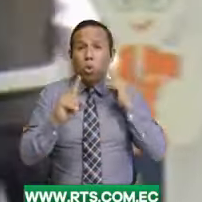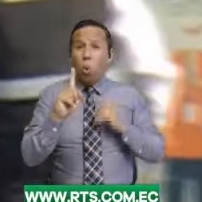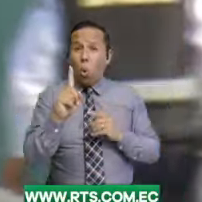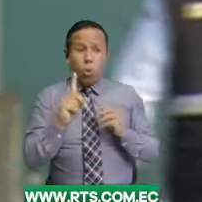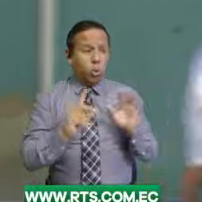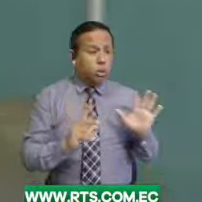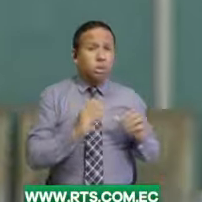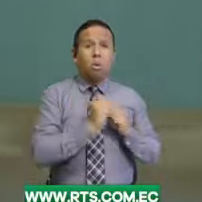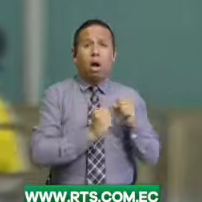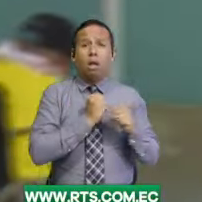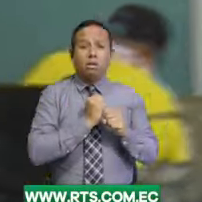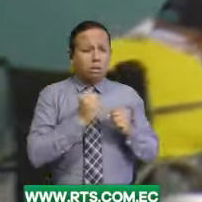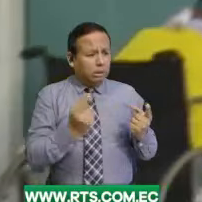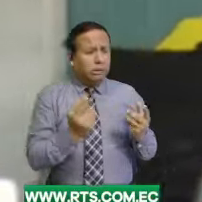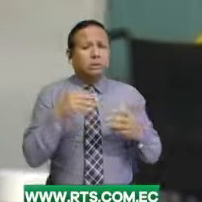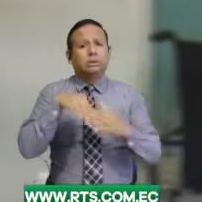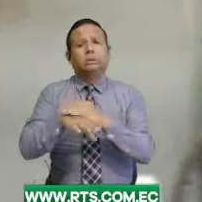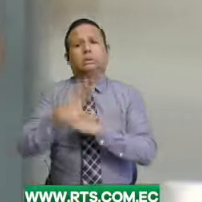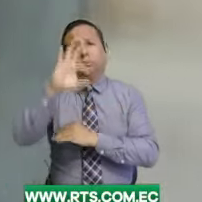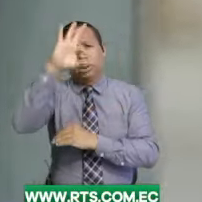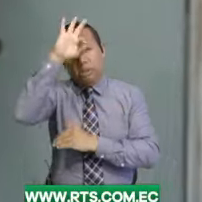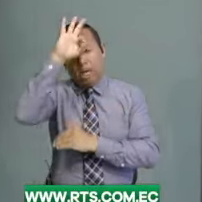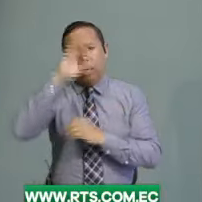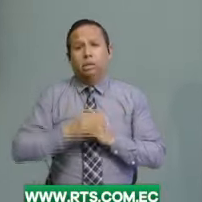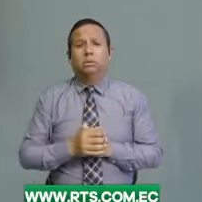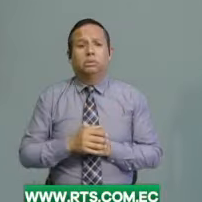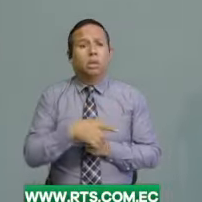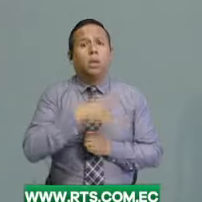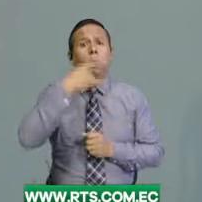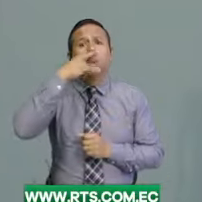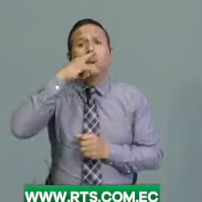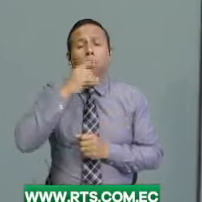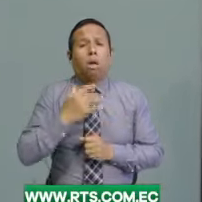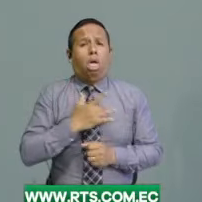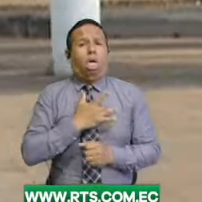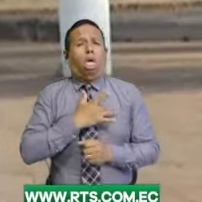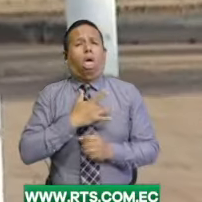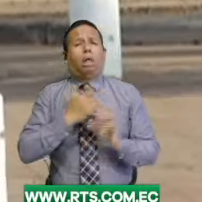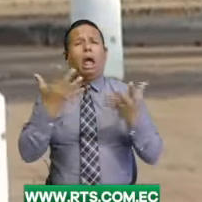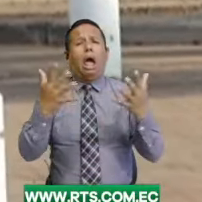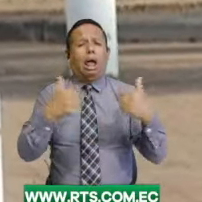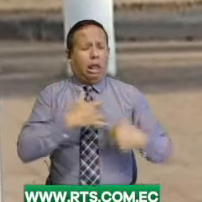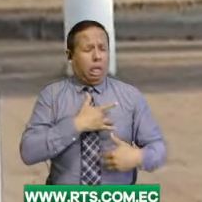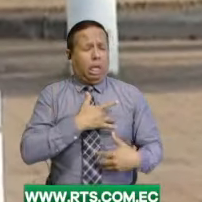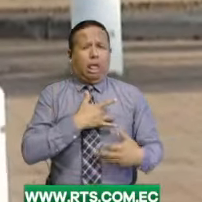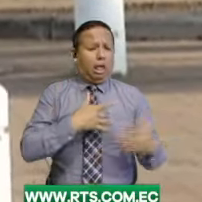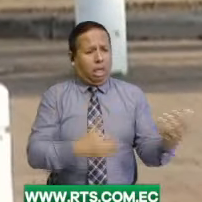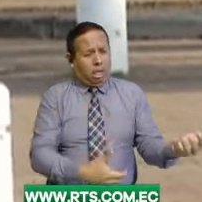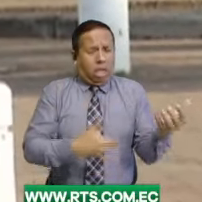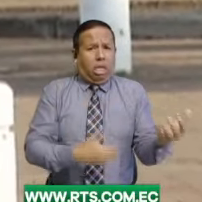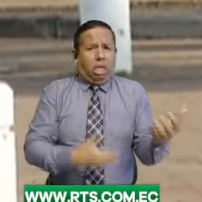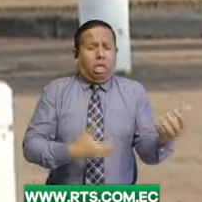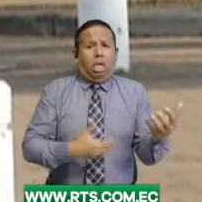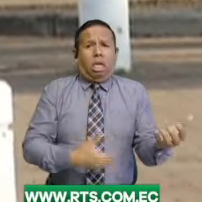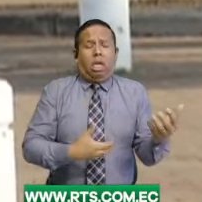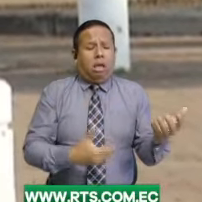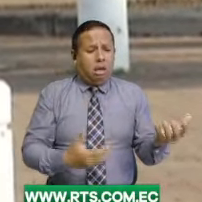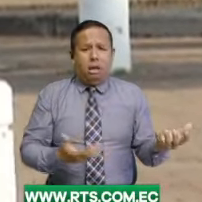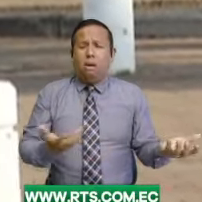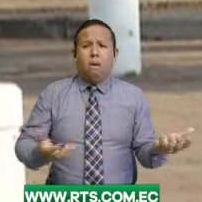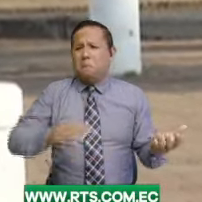años siguen hospitalizados. Llevaron, incluso le pusieron mascarilla, el niño no reaccionaba, estaba todo, y lo traían así, ella lloraba, empujó